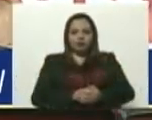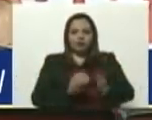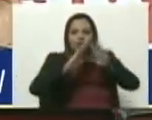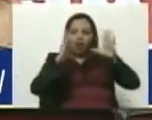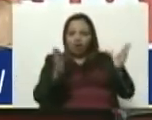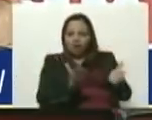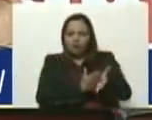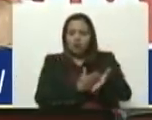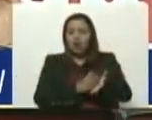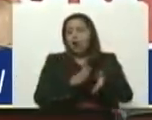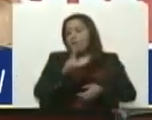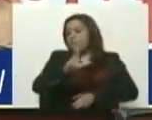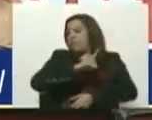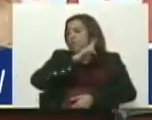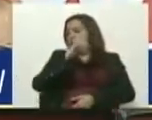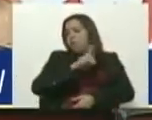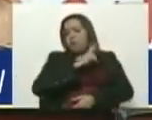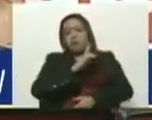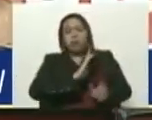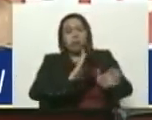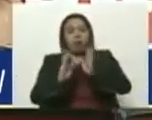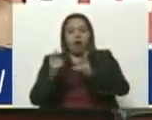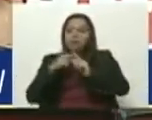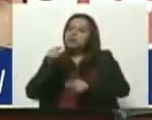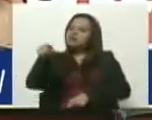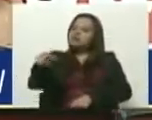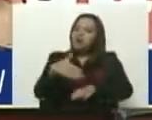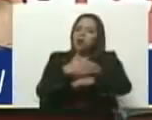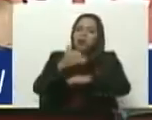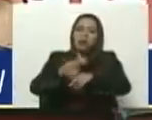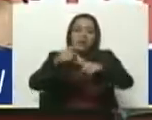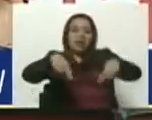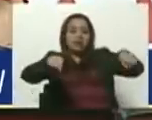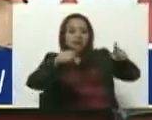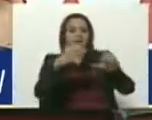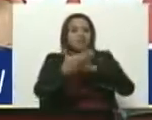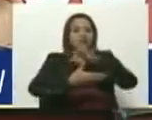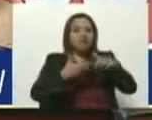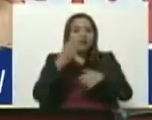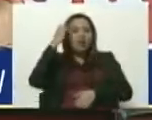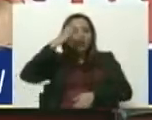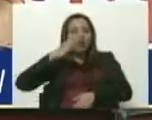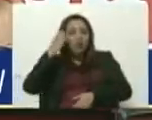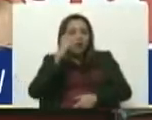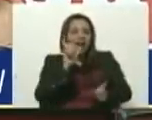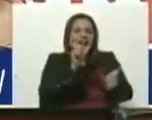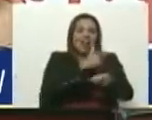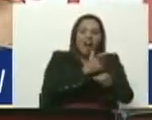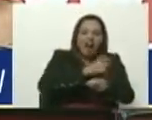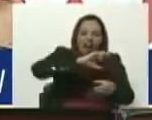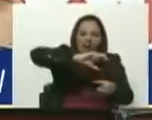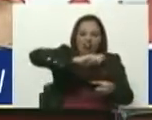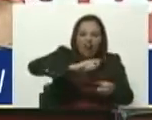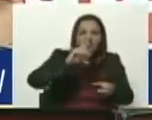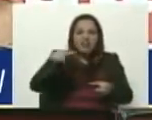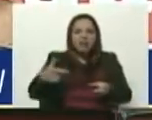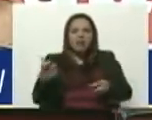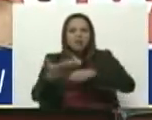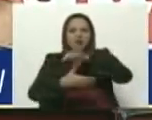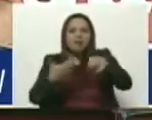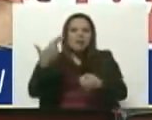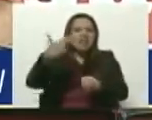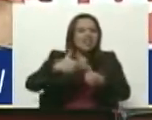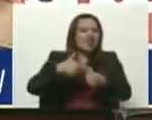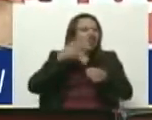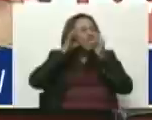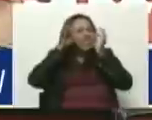civilizado y ahí están ahí tienen los problemas en europa con el gas van a tener problemas con el petróleo